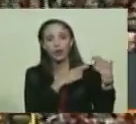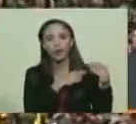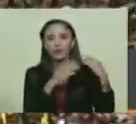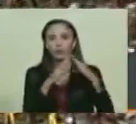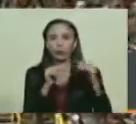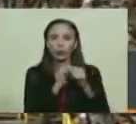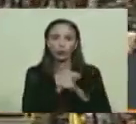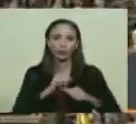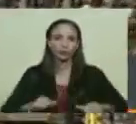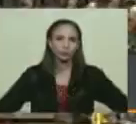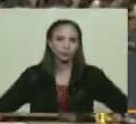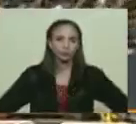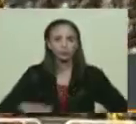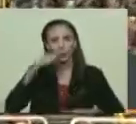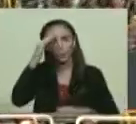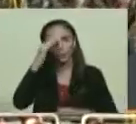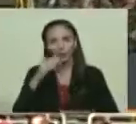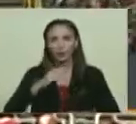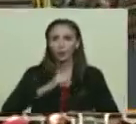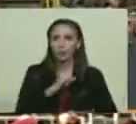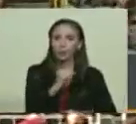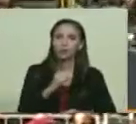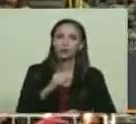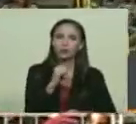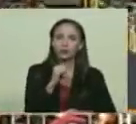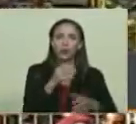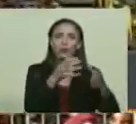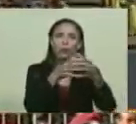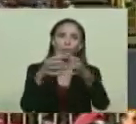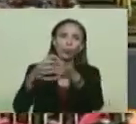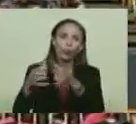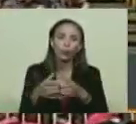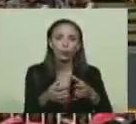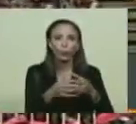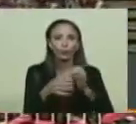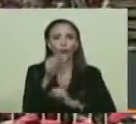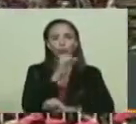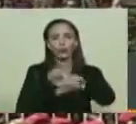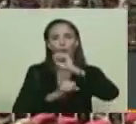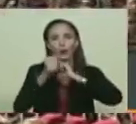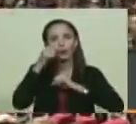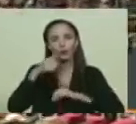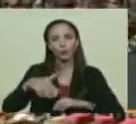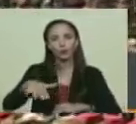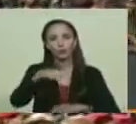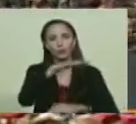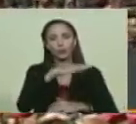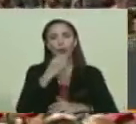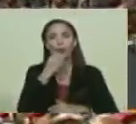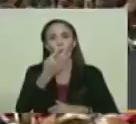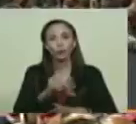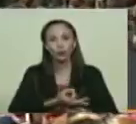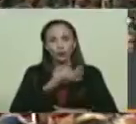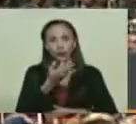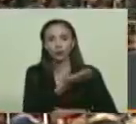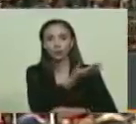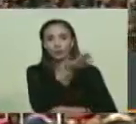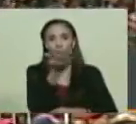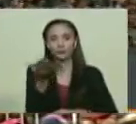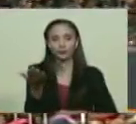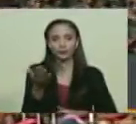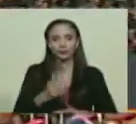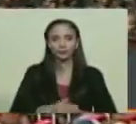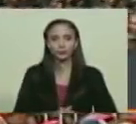Armada Nacional Bolivariana y comandante en jefe de los cuerpos de seguridad de Estado. Buenas tardes.